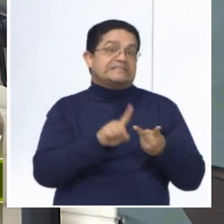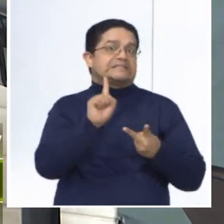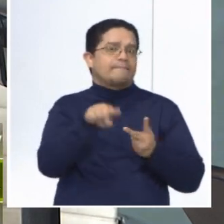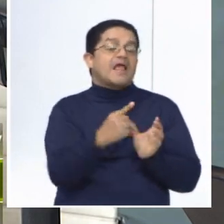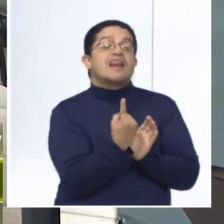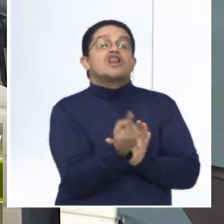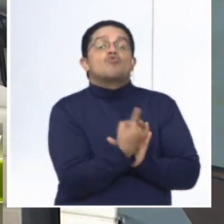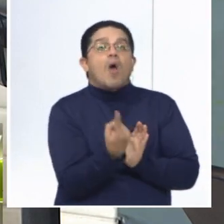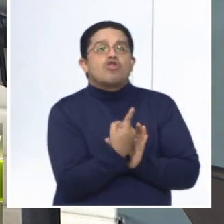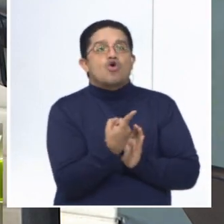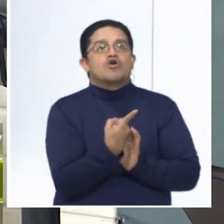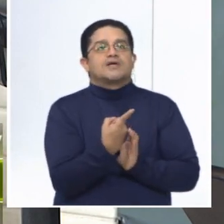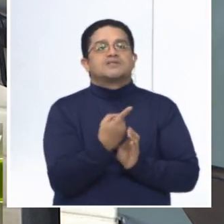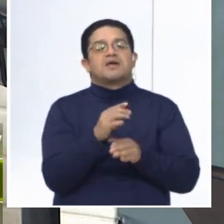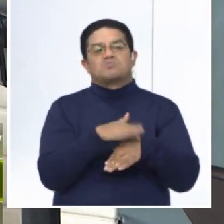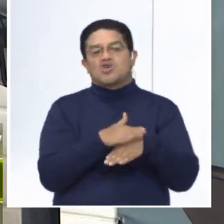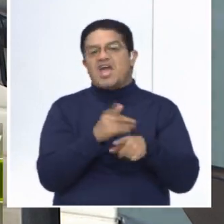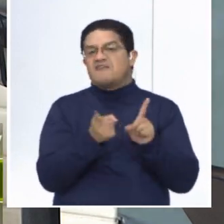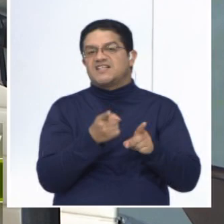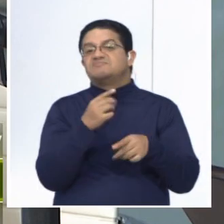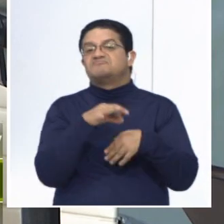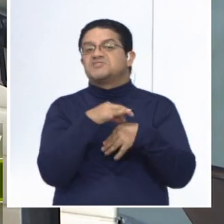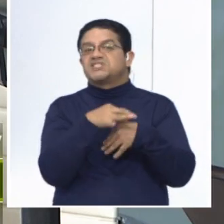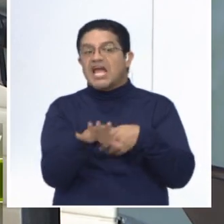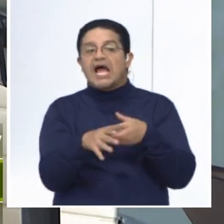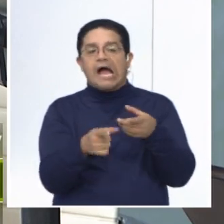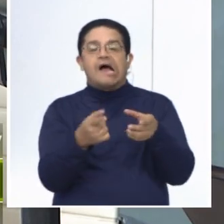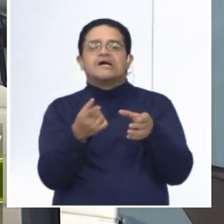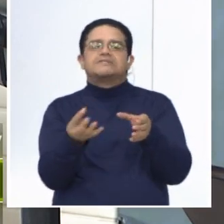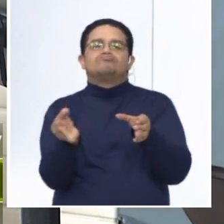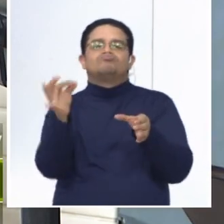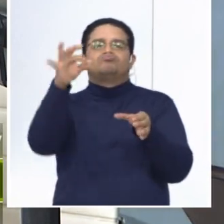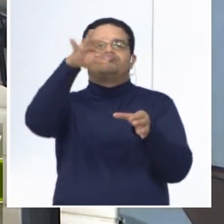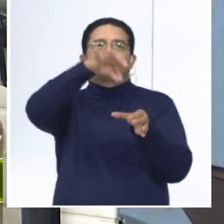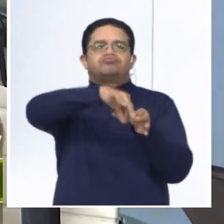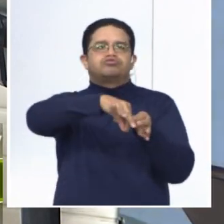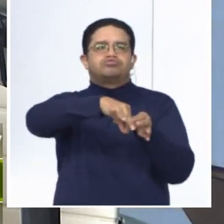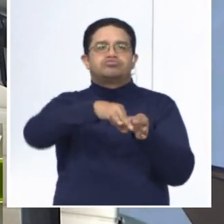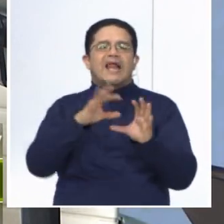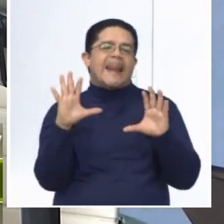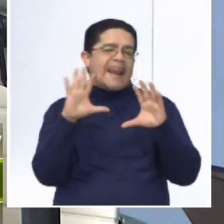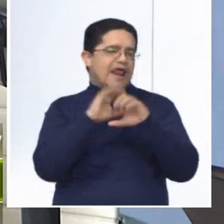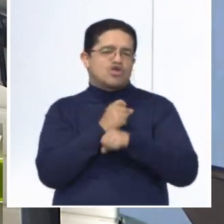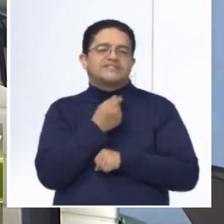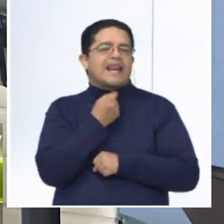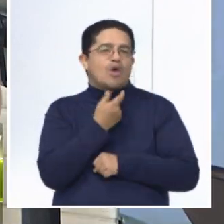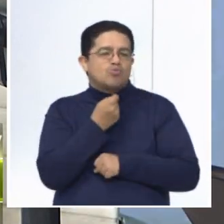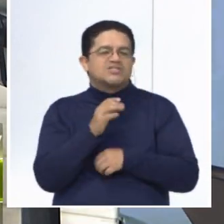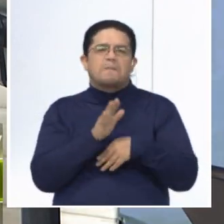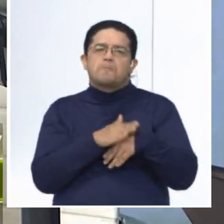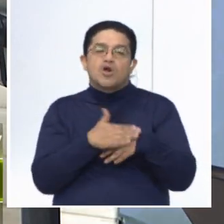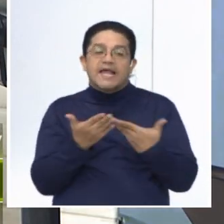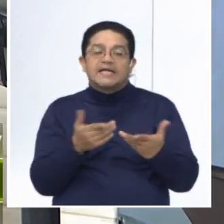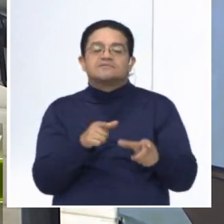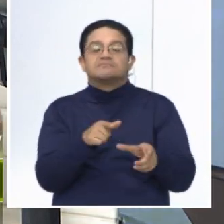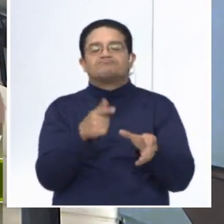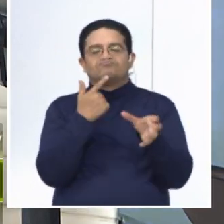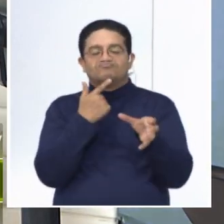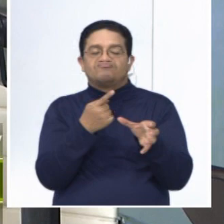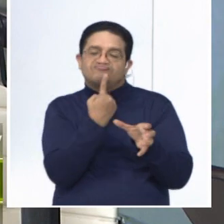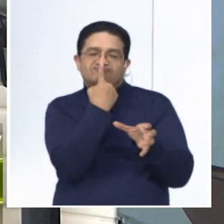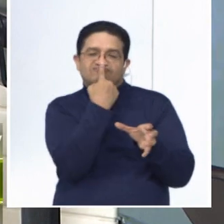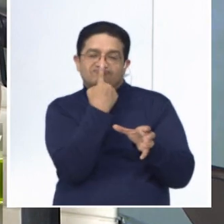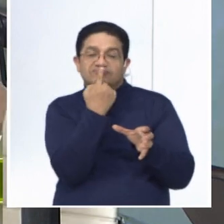a veces nosotros no cerramos bien la licuadora y, pueden entrar. Y por ahí ellos en la noche les encanta porque la licuadora queda con cierto olor